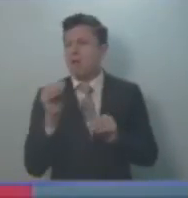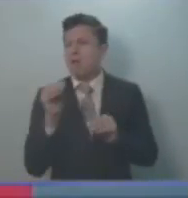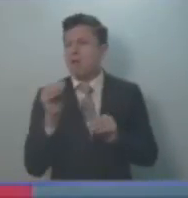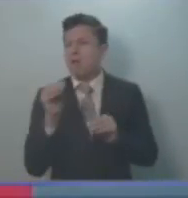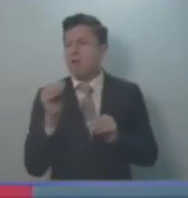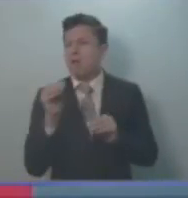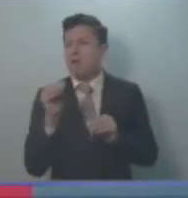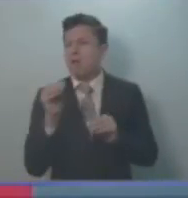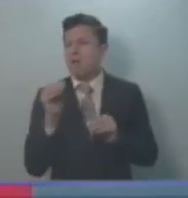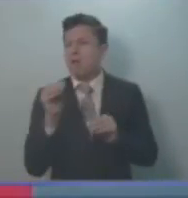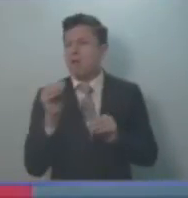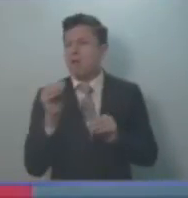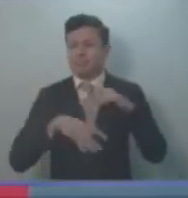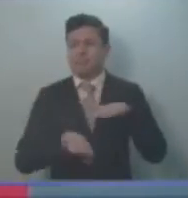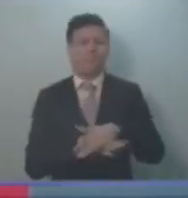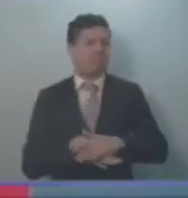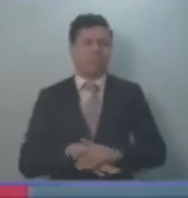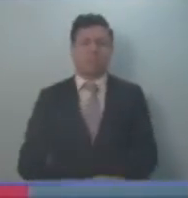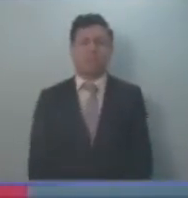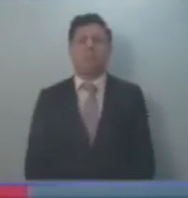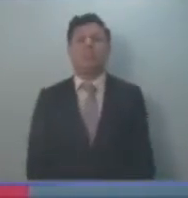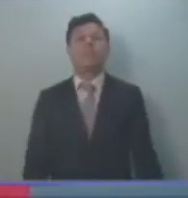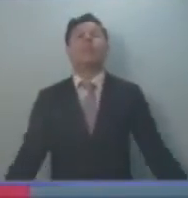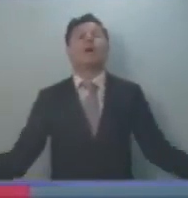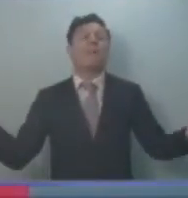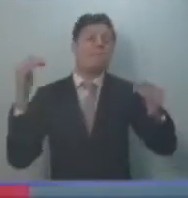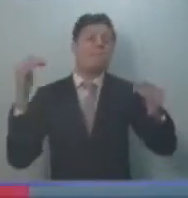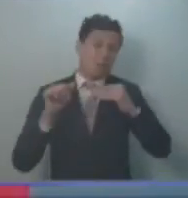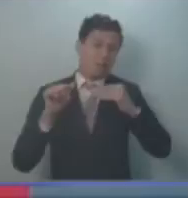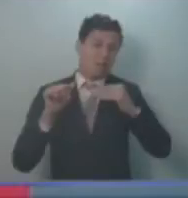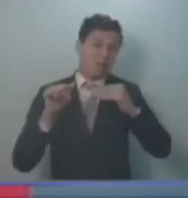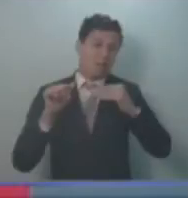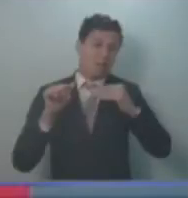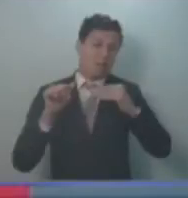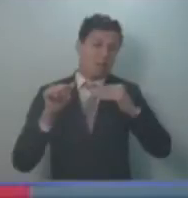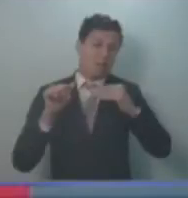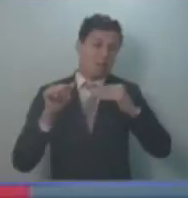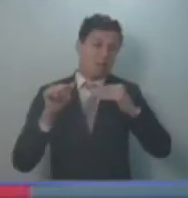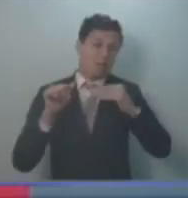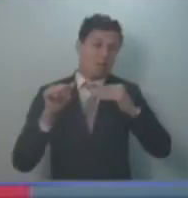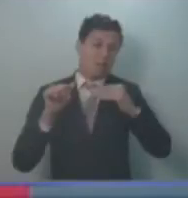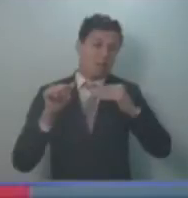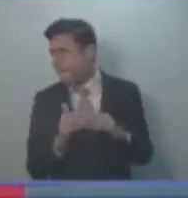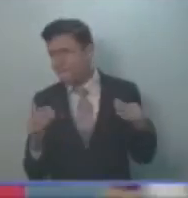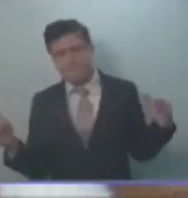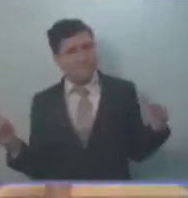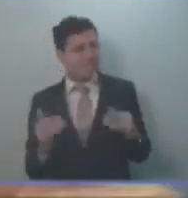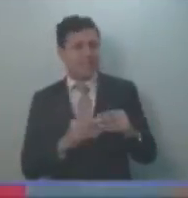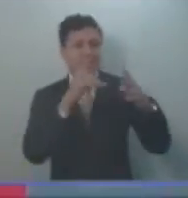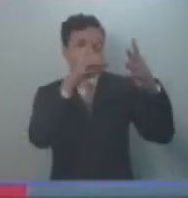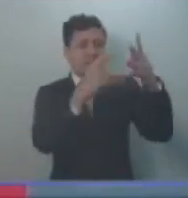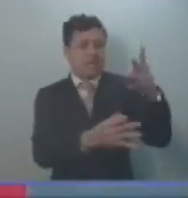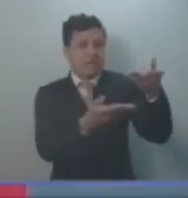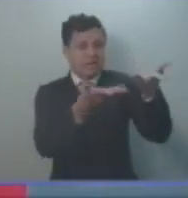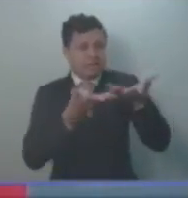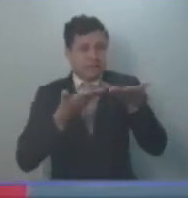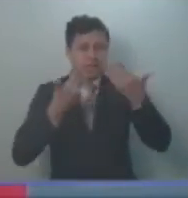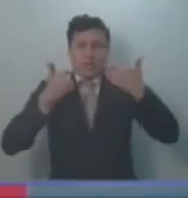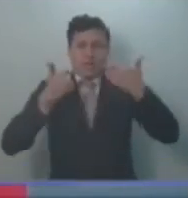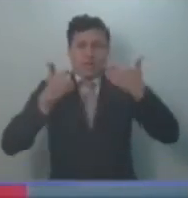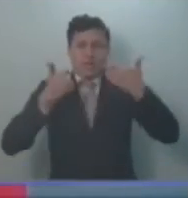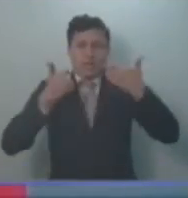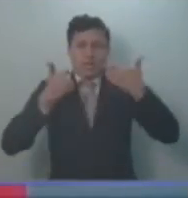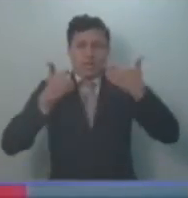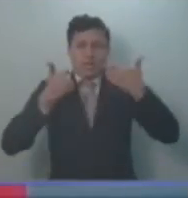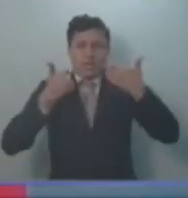su artículo 65 de la misma ley primaria, establece que la salud de los habitantes de la República constituye un